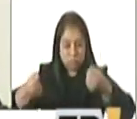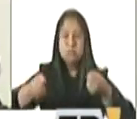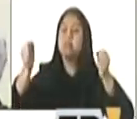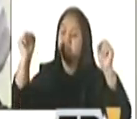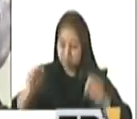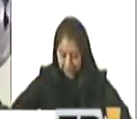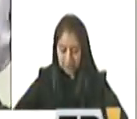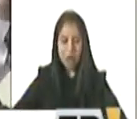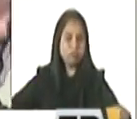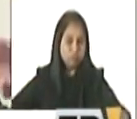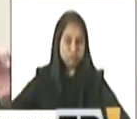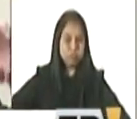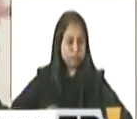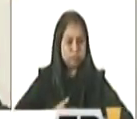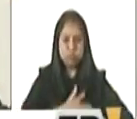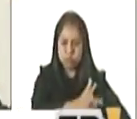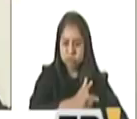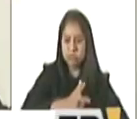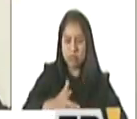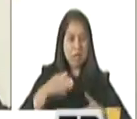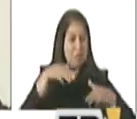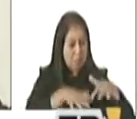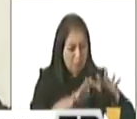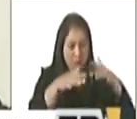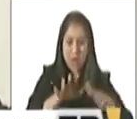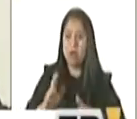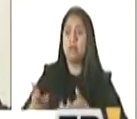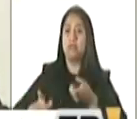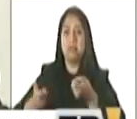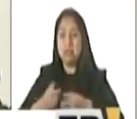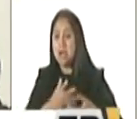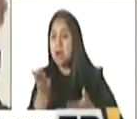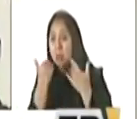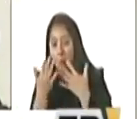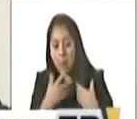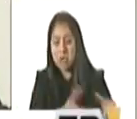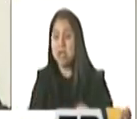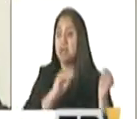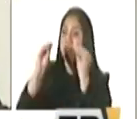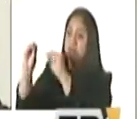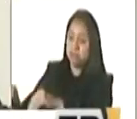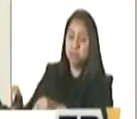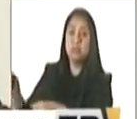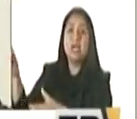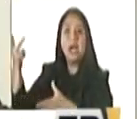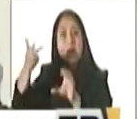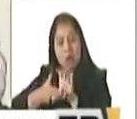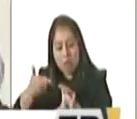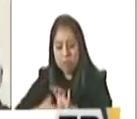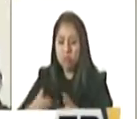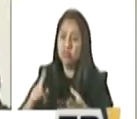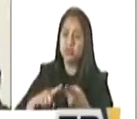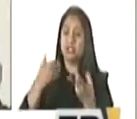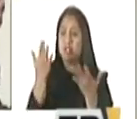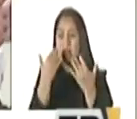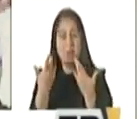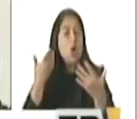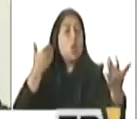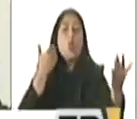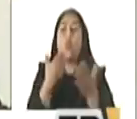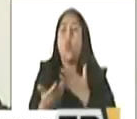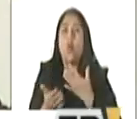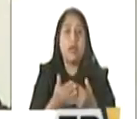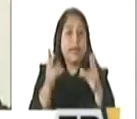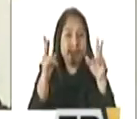circular, va hacia los puertos, viene de los puertos, lleva alimentos, lleva combustible, cualquier tema